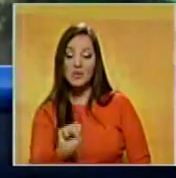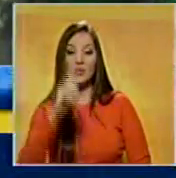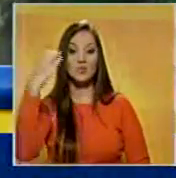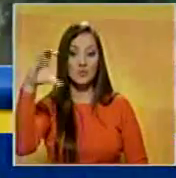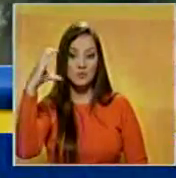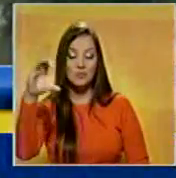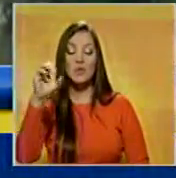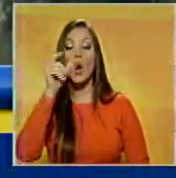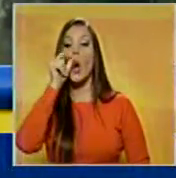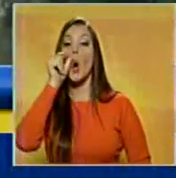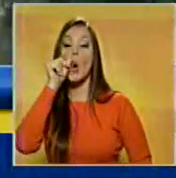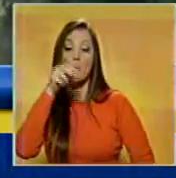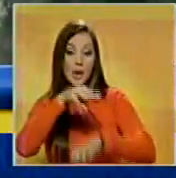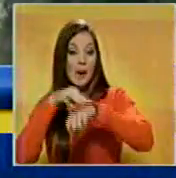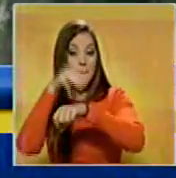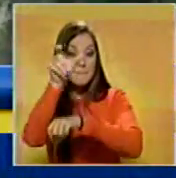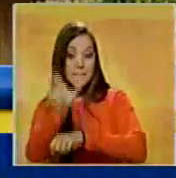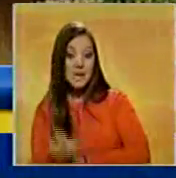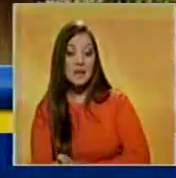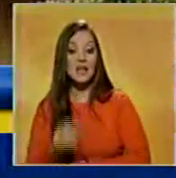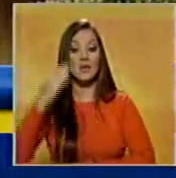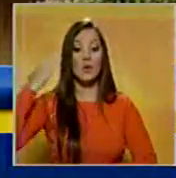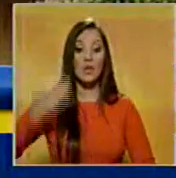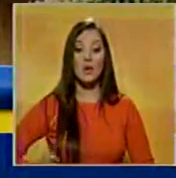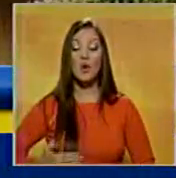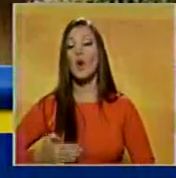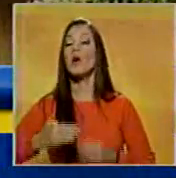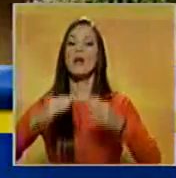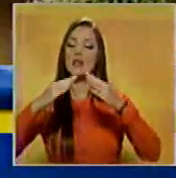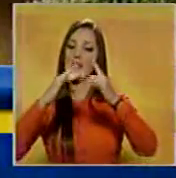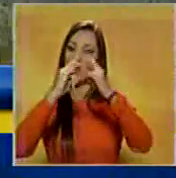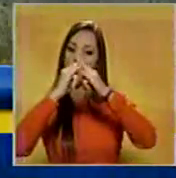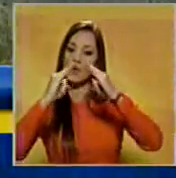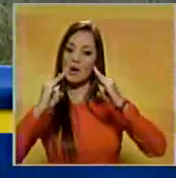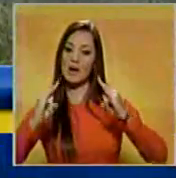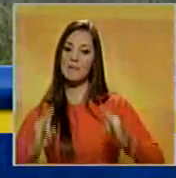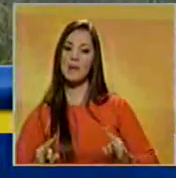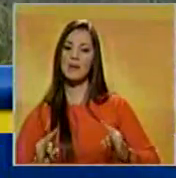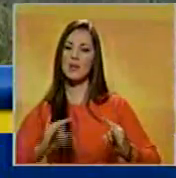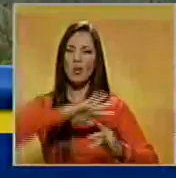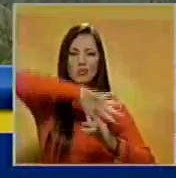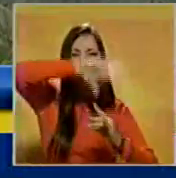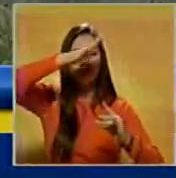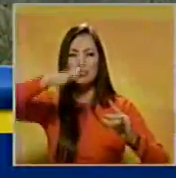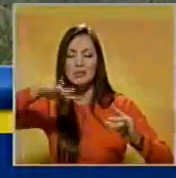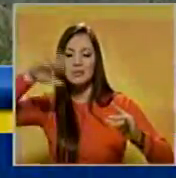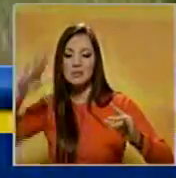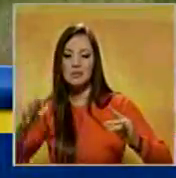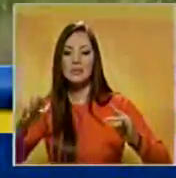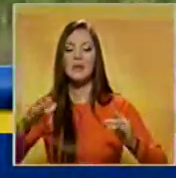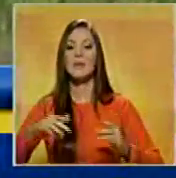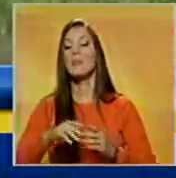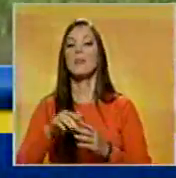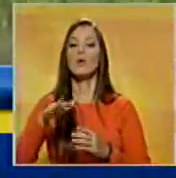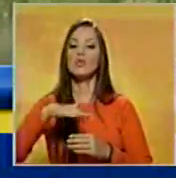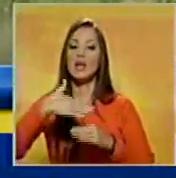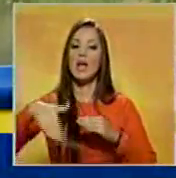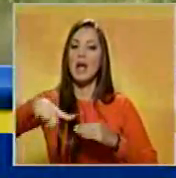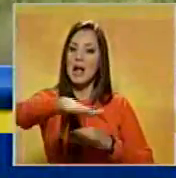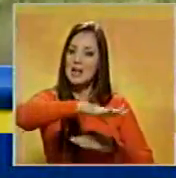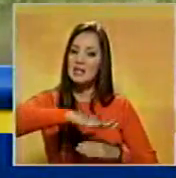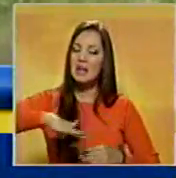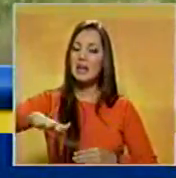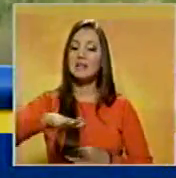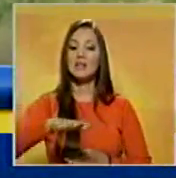de Defensa señaló que la operación tuvo lugar en un campamento de las FARC en la zona selvática cercana al municipio Guapí, en la costa del Pacífico.